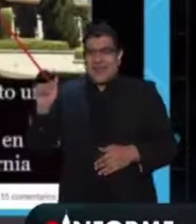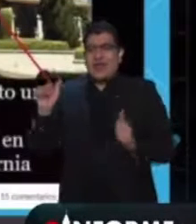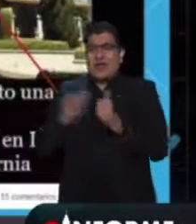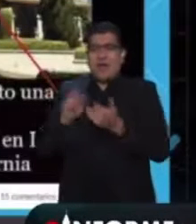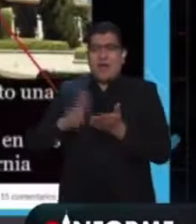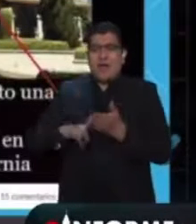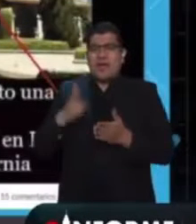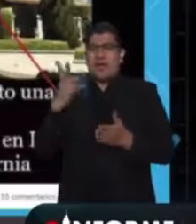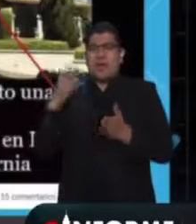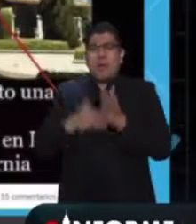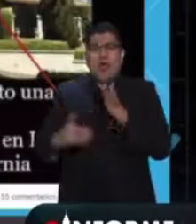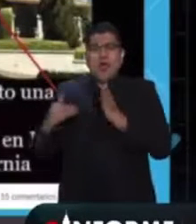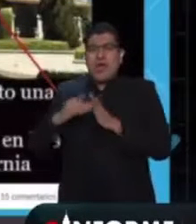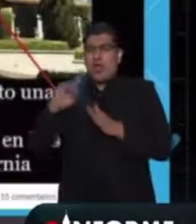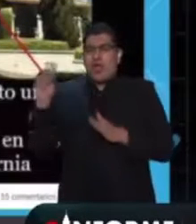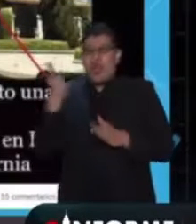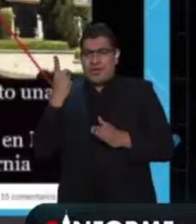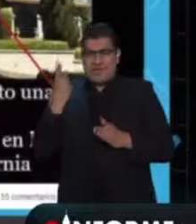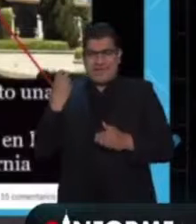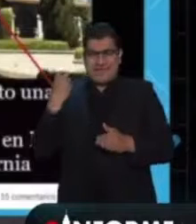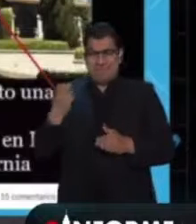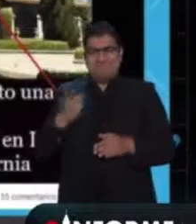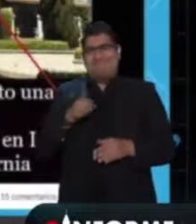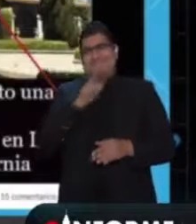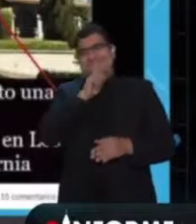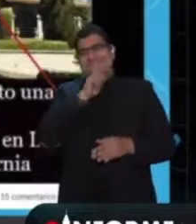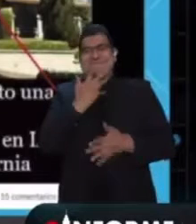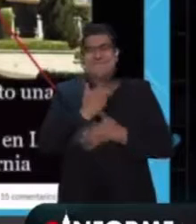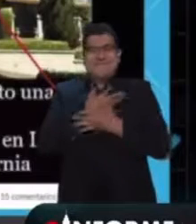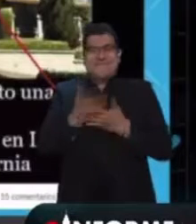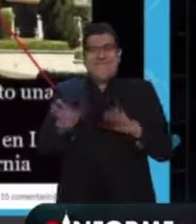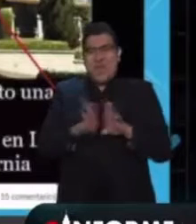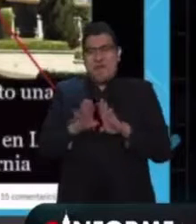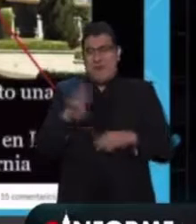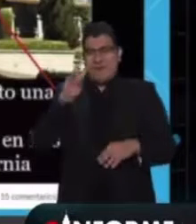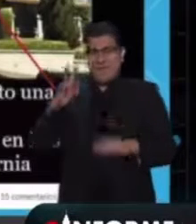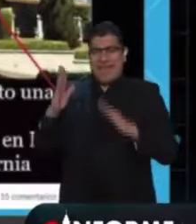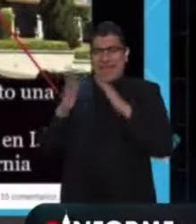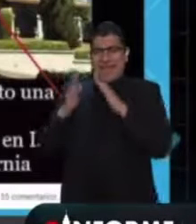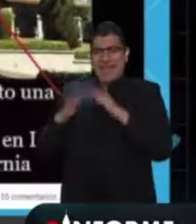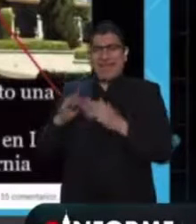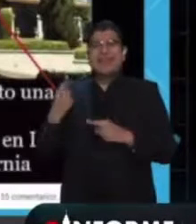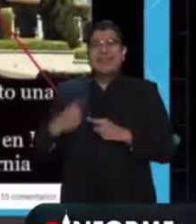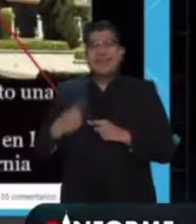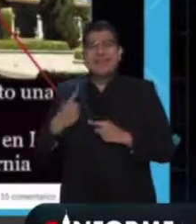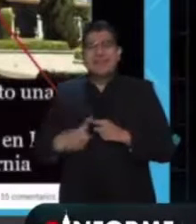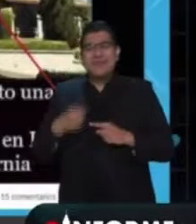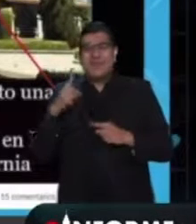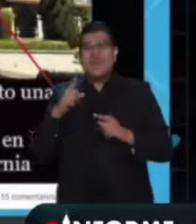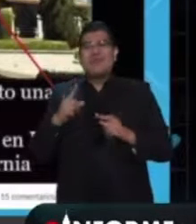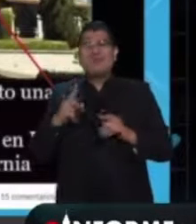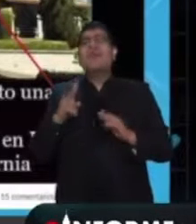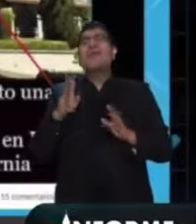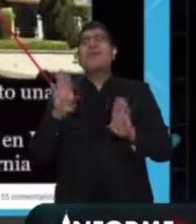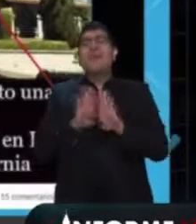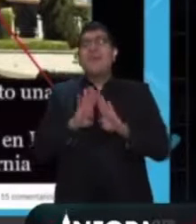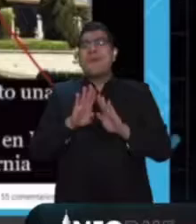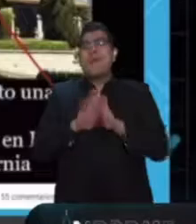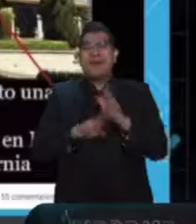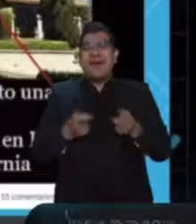un valor de $5 millones, y lo más divertido de esto es que la imagen de la casa pertenece a un